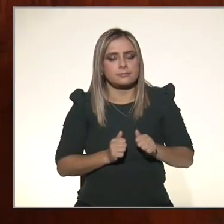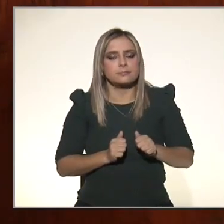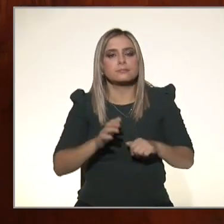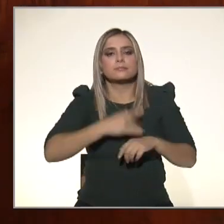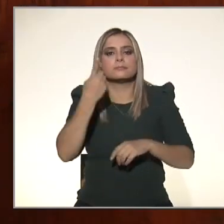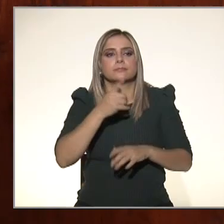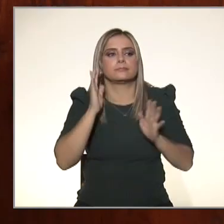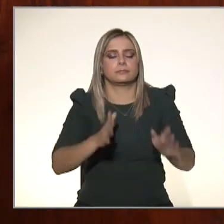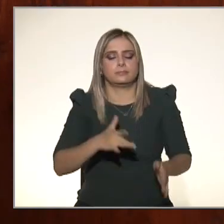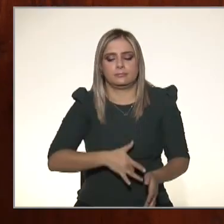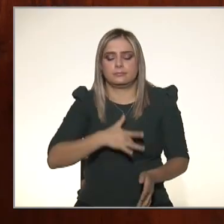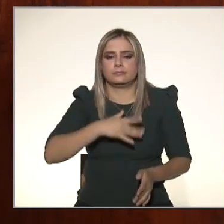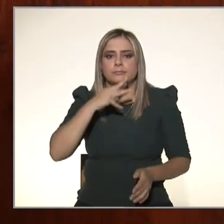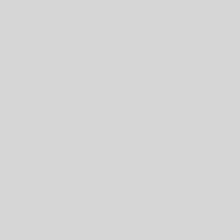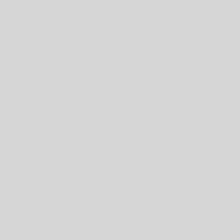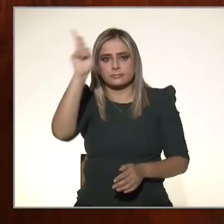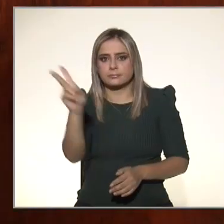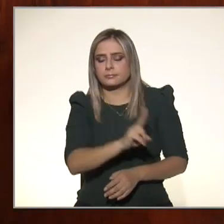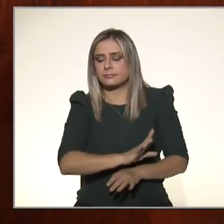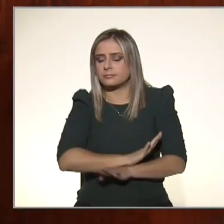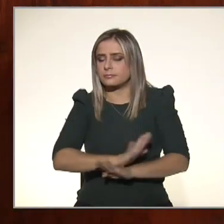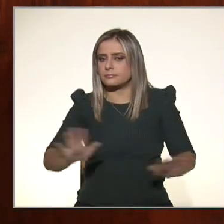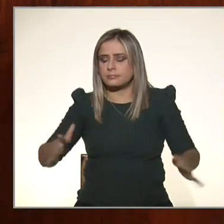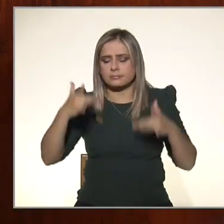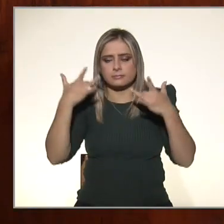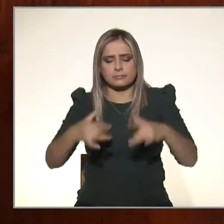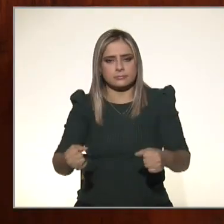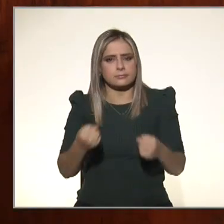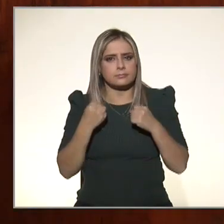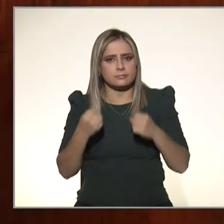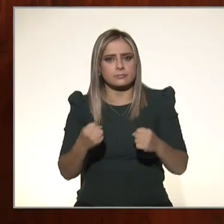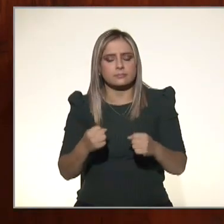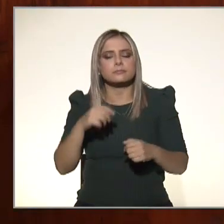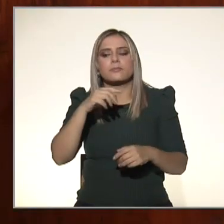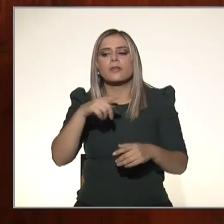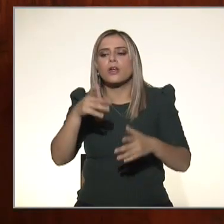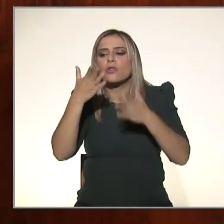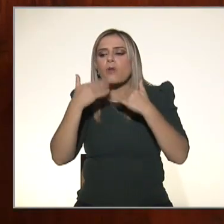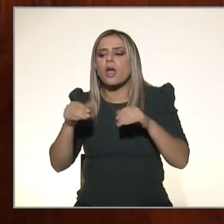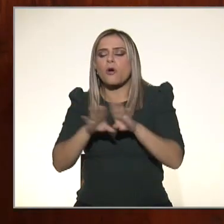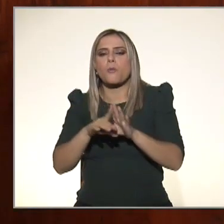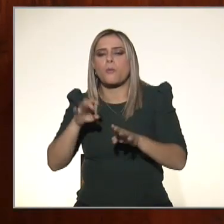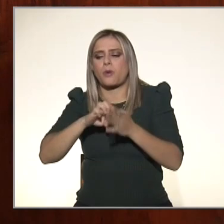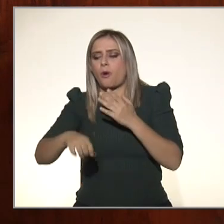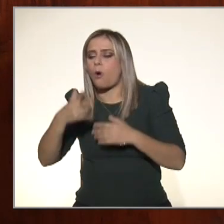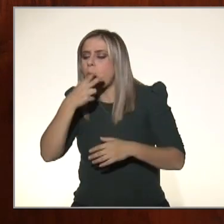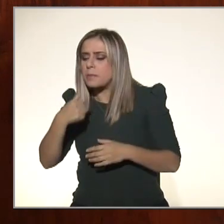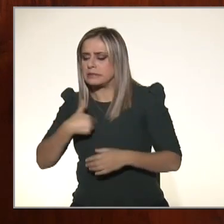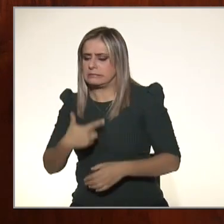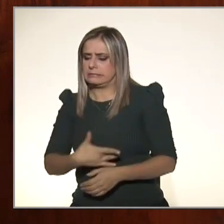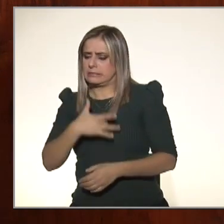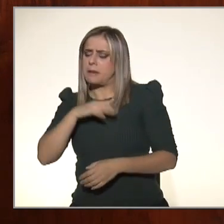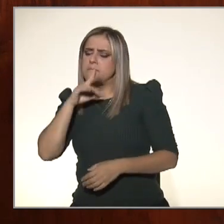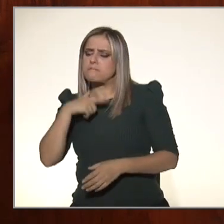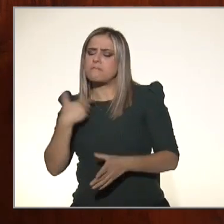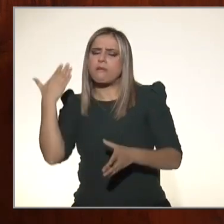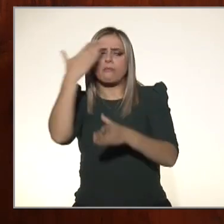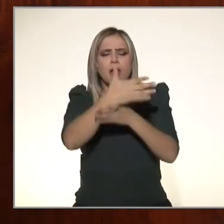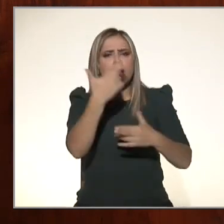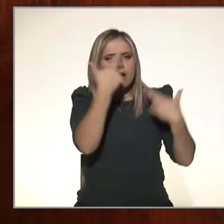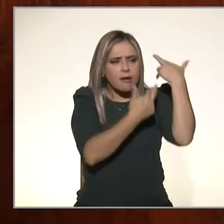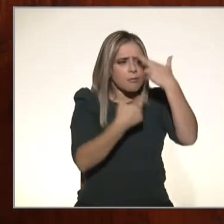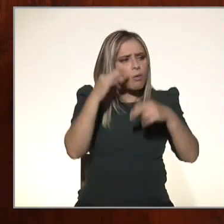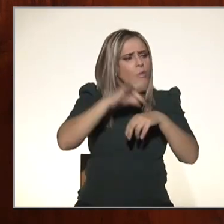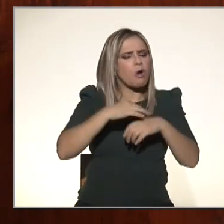un problema, no lo hacen de forma preventiva. Están acostumbrados a acudir al médico en el momento en el que ya tienen un problema o